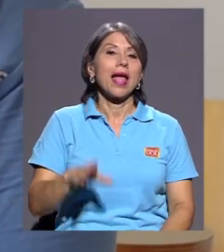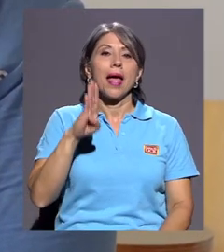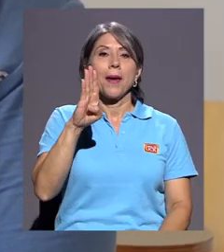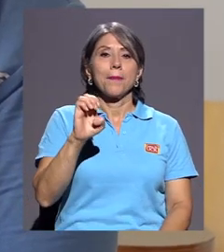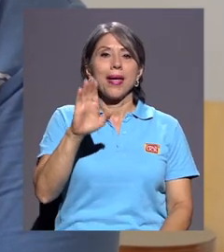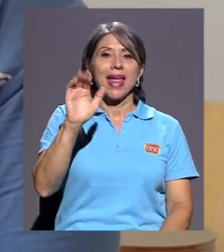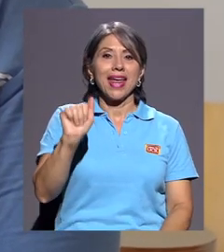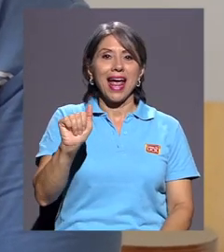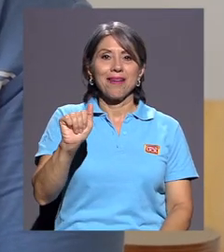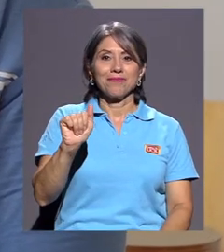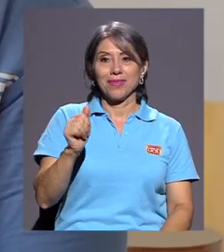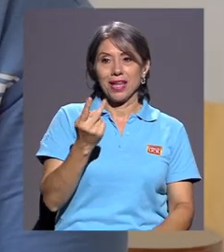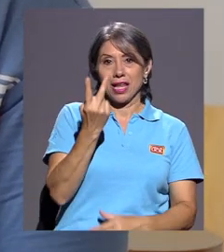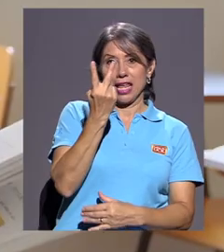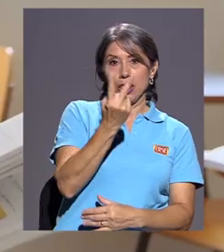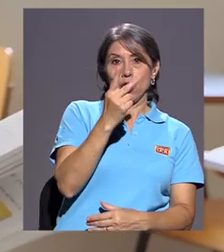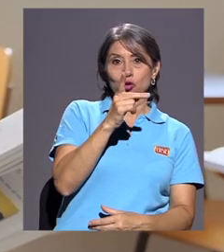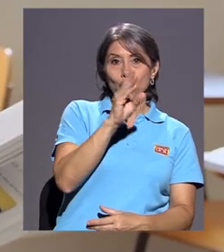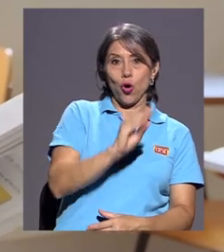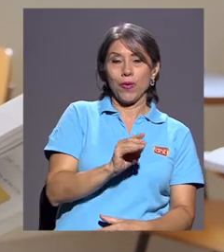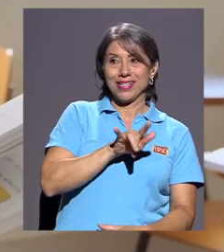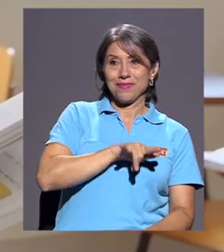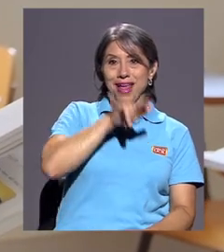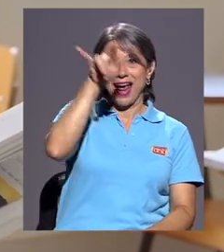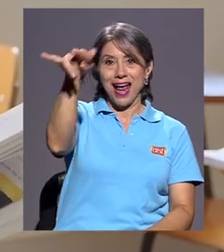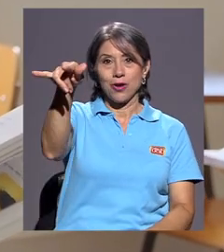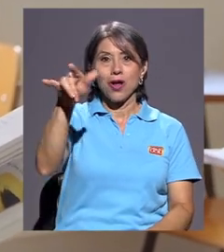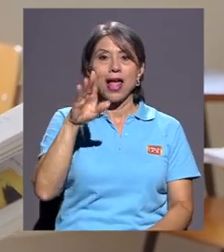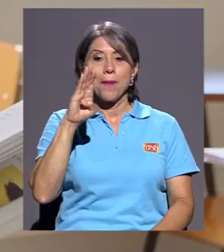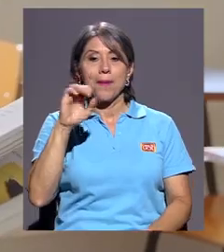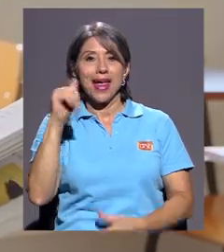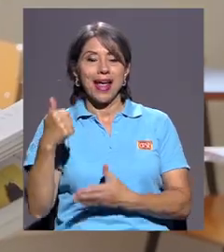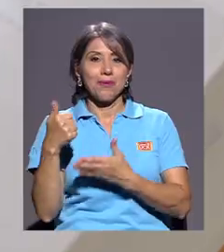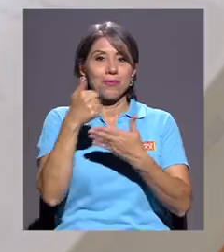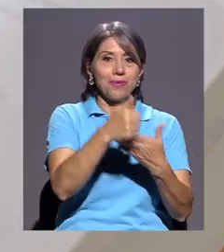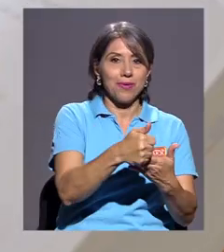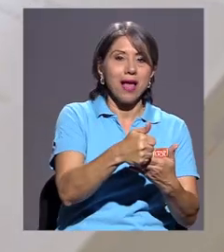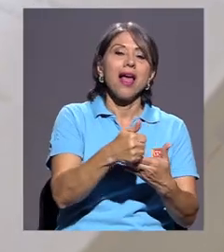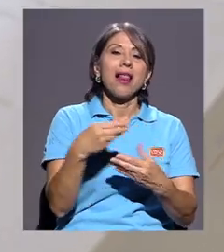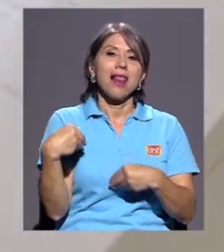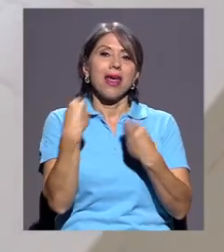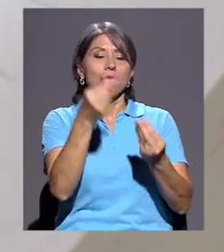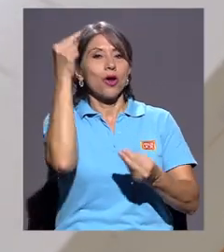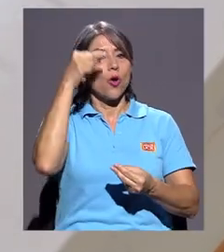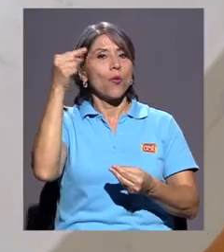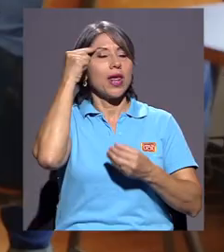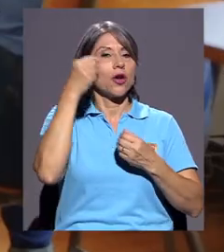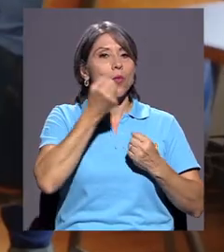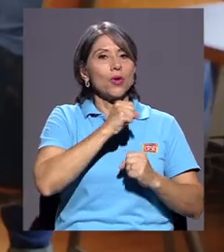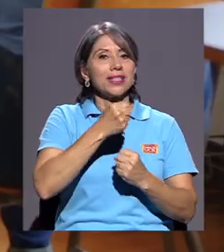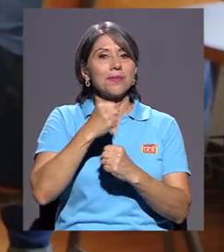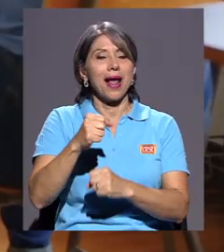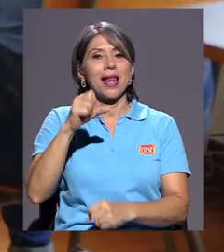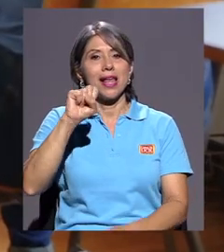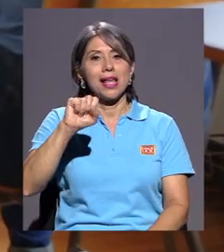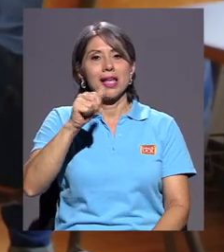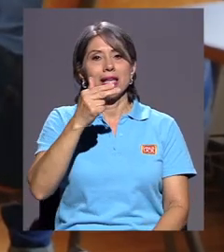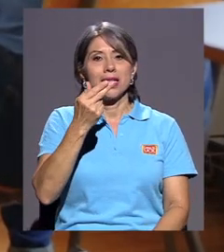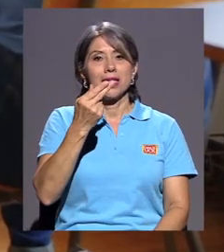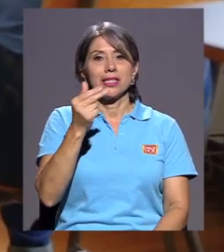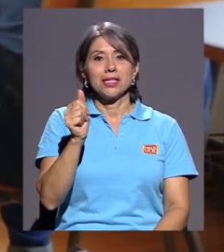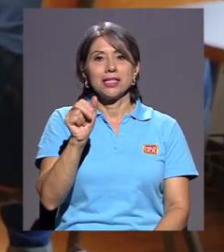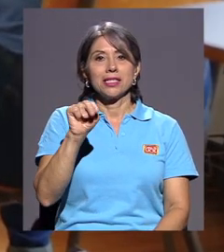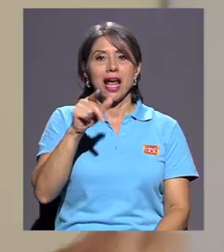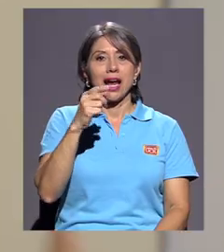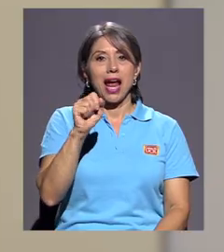La beca con la que viajaron estos dos jóvenes fue otorgada por el gobierno municipal de Shanghái. Ellos estuvieron compartiendo